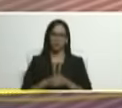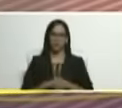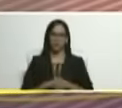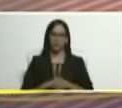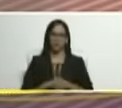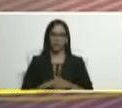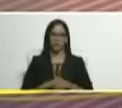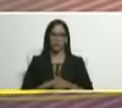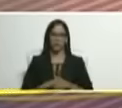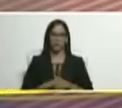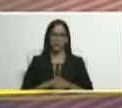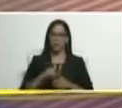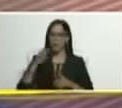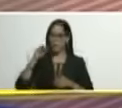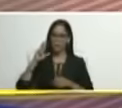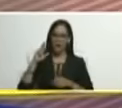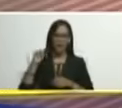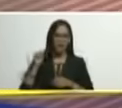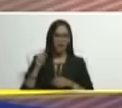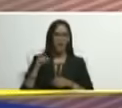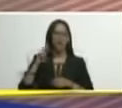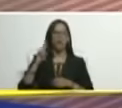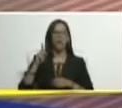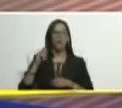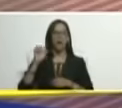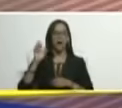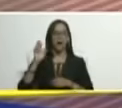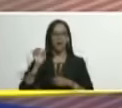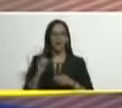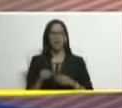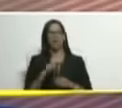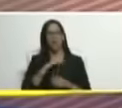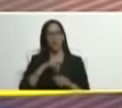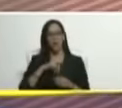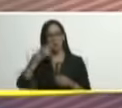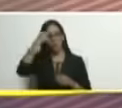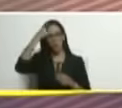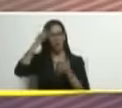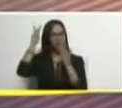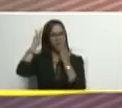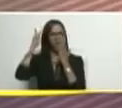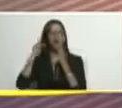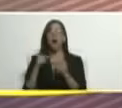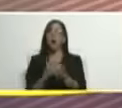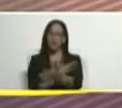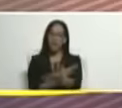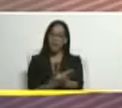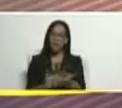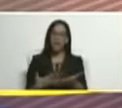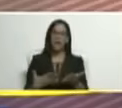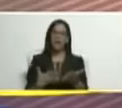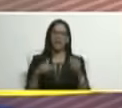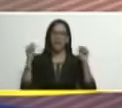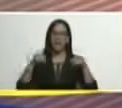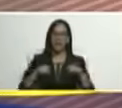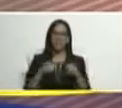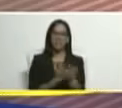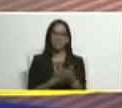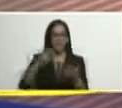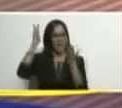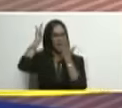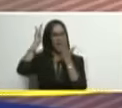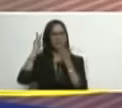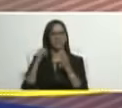por Mara, por Urimare, por nuestros pueblos originarios, por la sangre que corre aquí, sangre india que